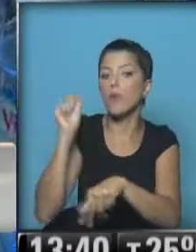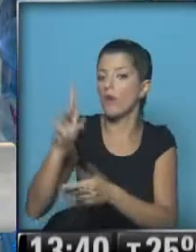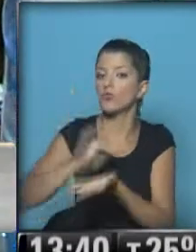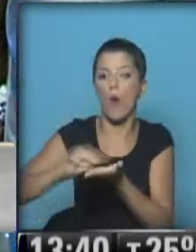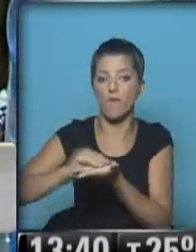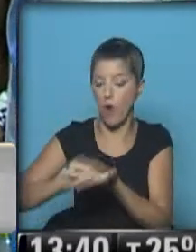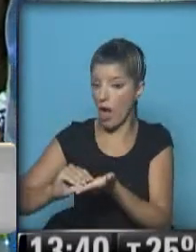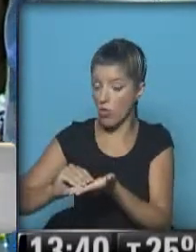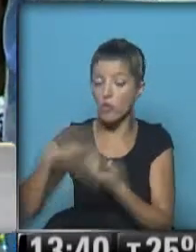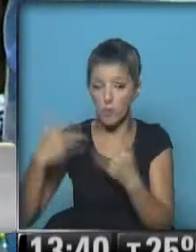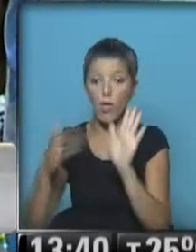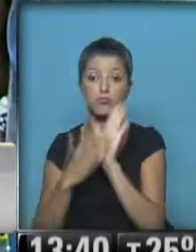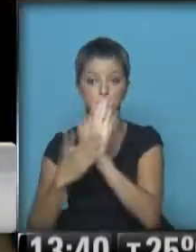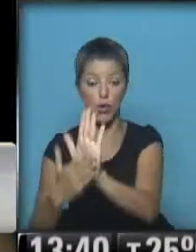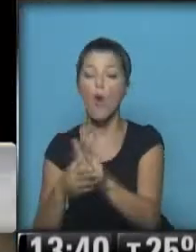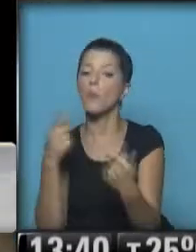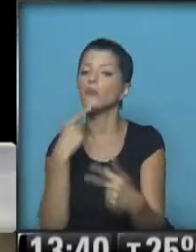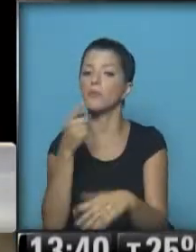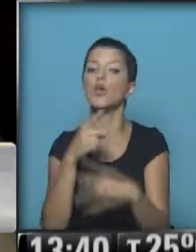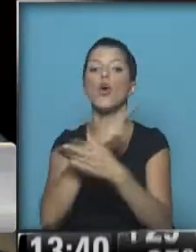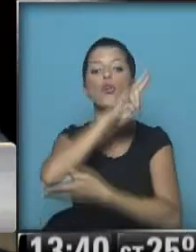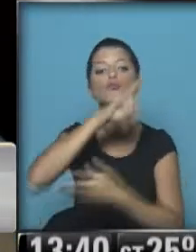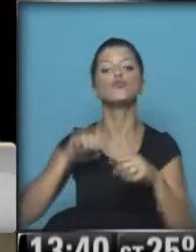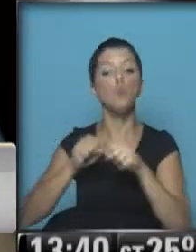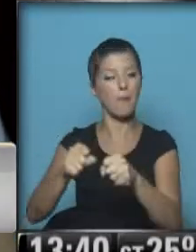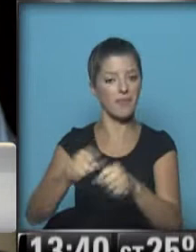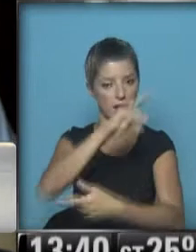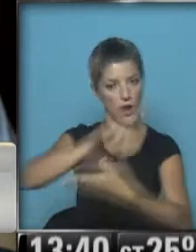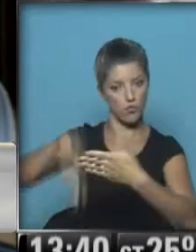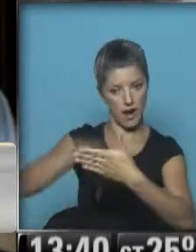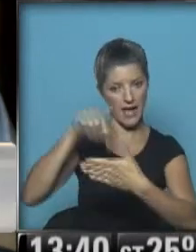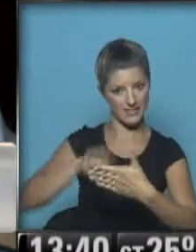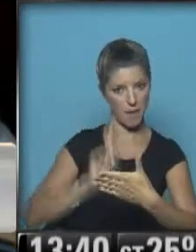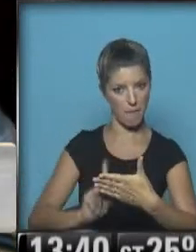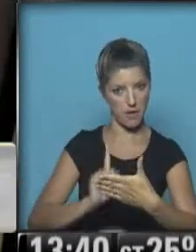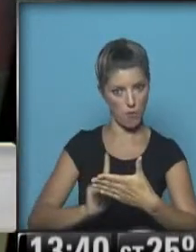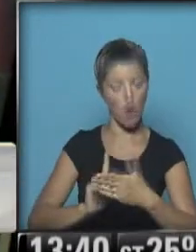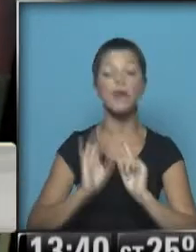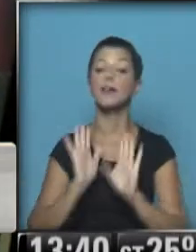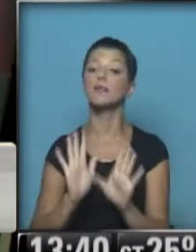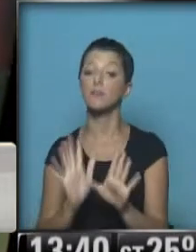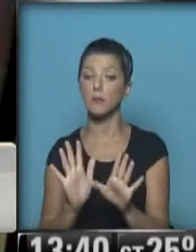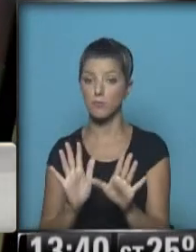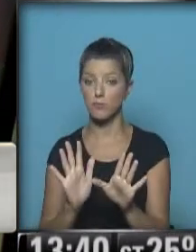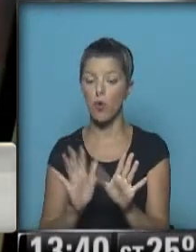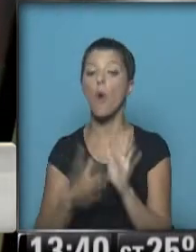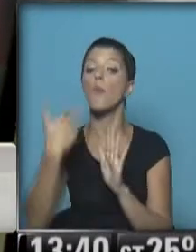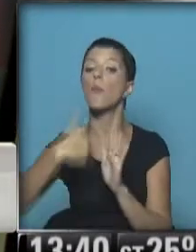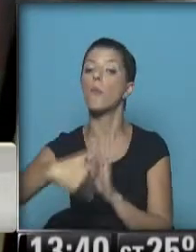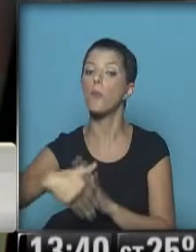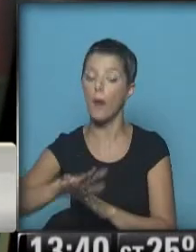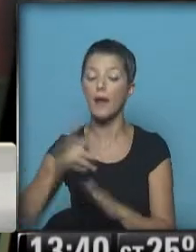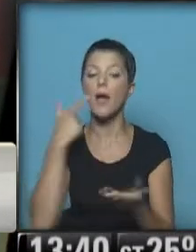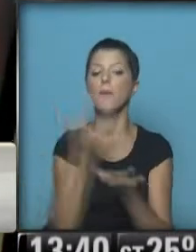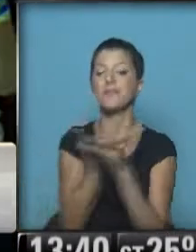eso pidieron la suspensión y la nulidad del mismo. Y pidiendo la suspensión así, van a tratar de